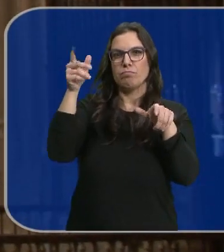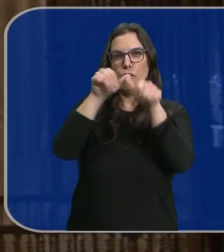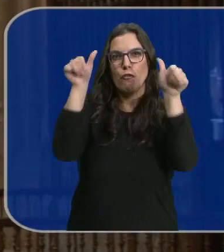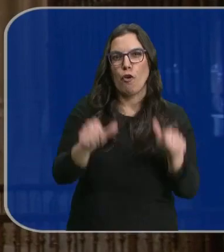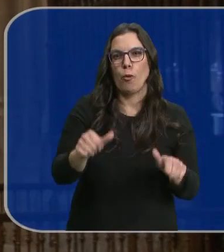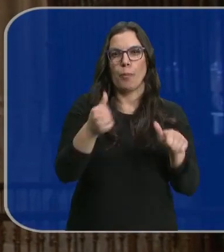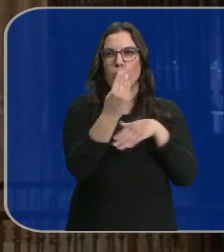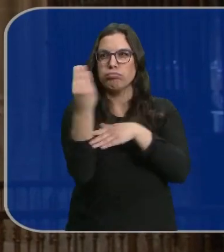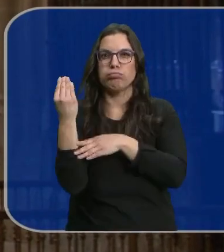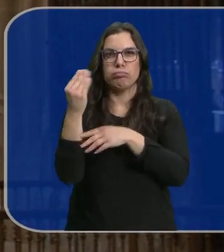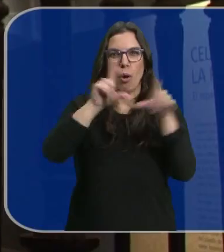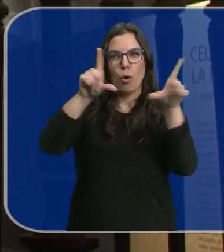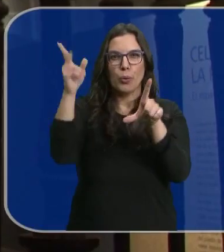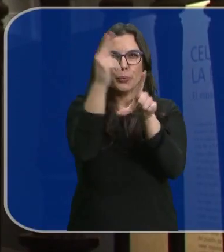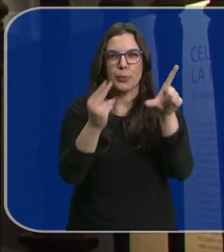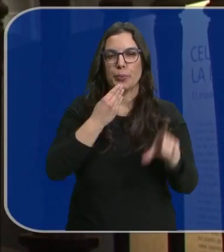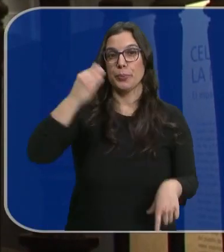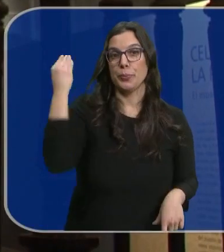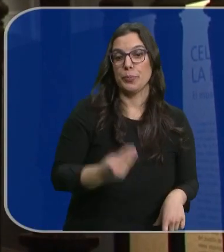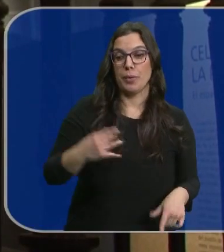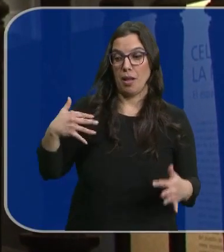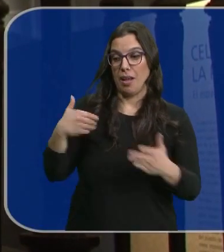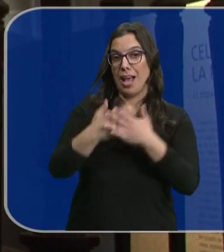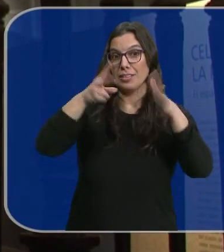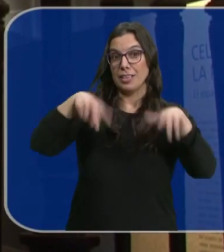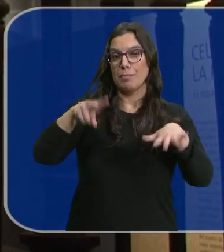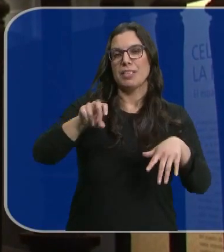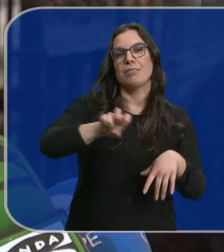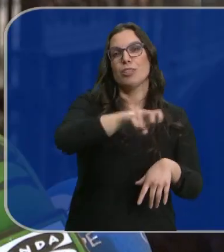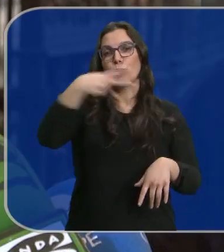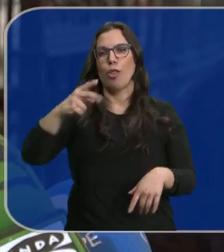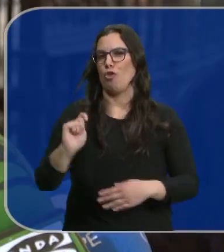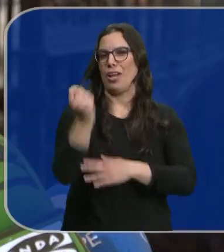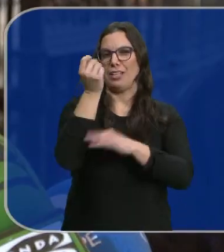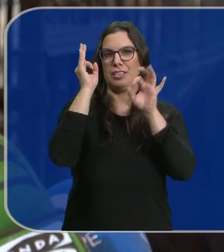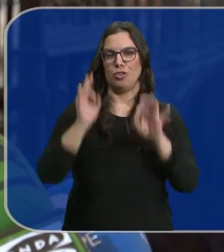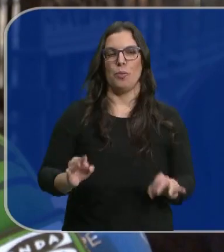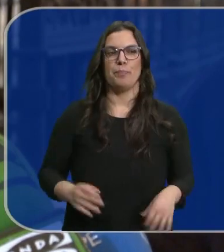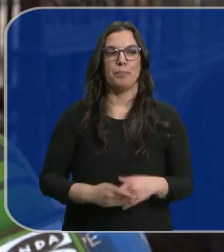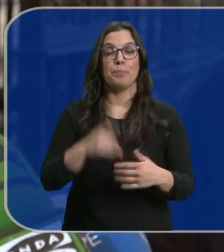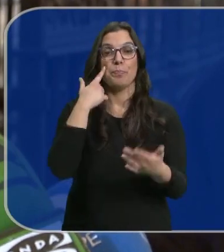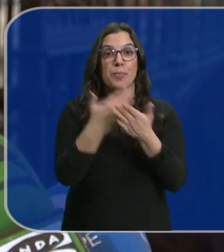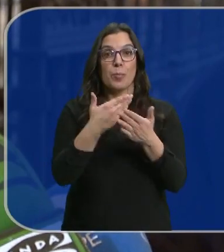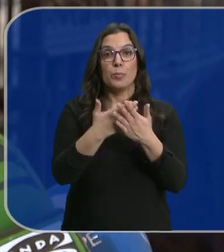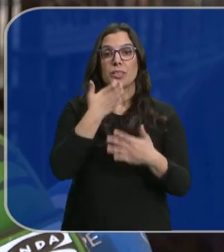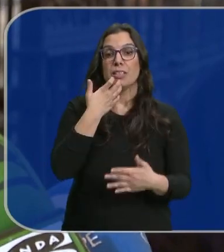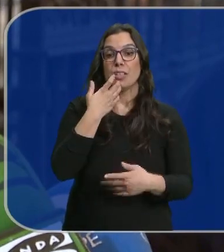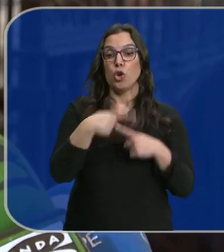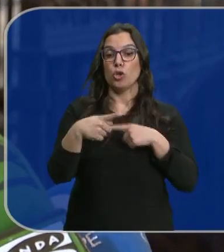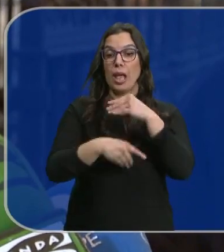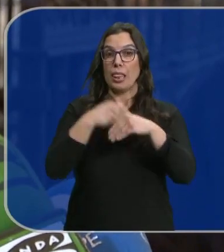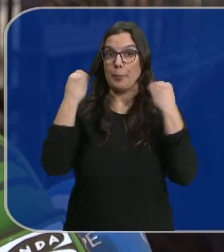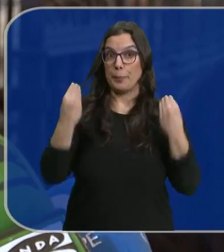de gran valor. Y 7 meses después, Renacer se traduce en éxito. Demuestra que cuando las cosas se hacen